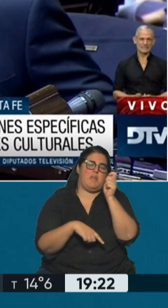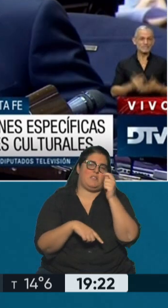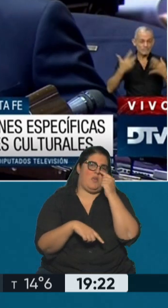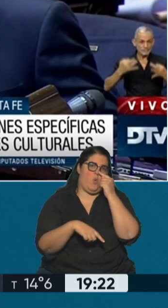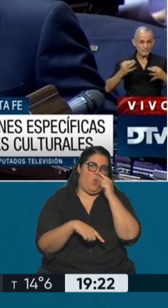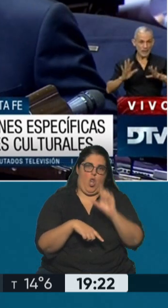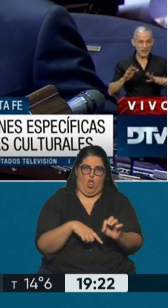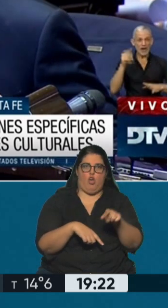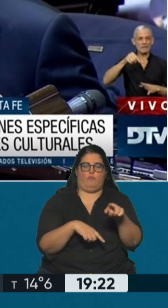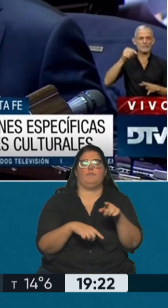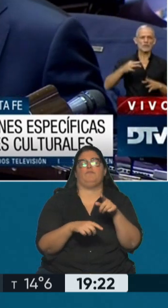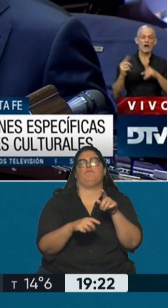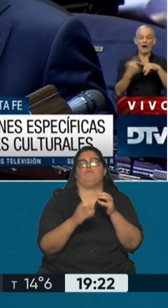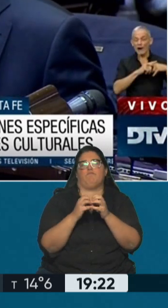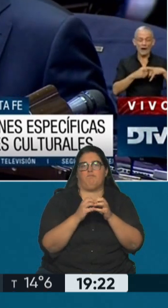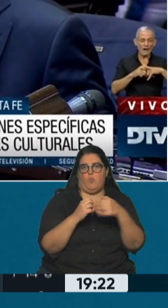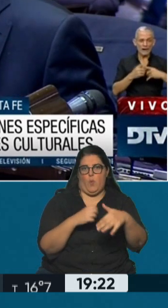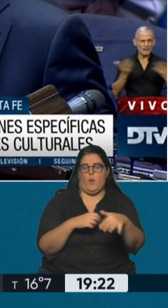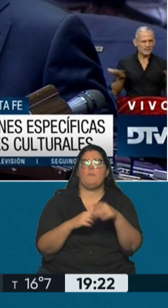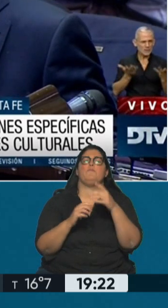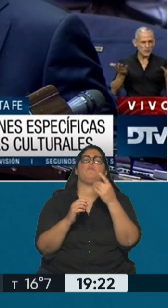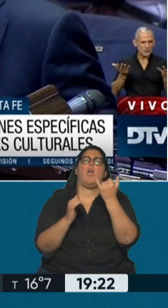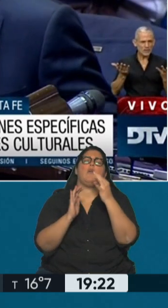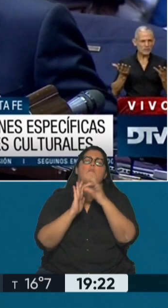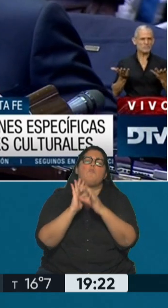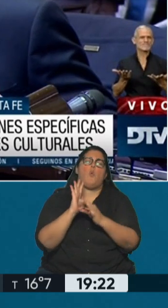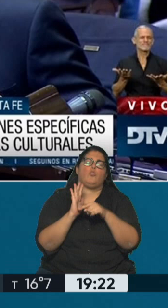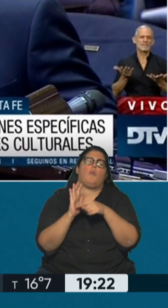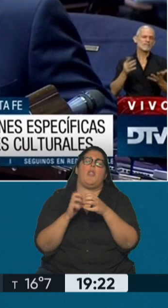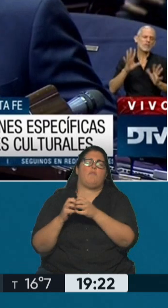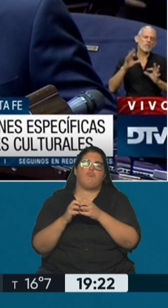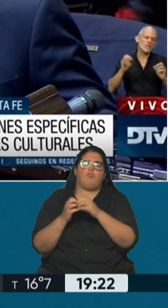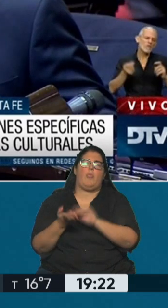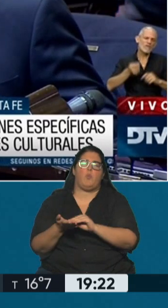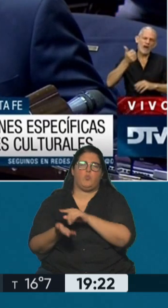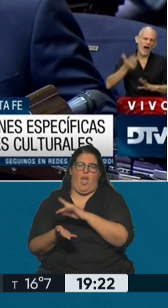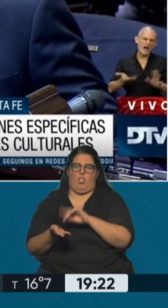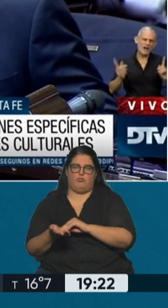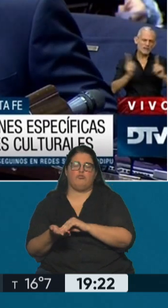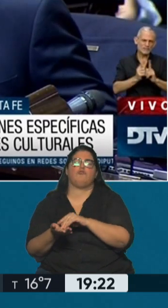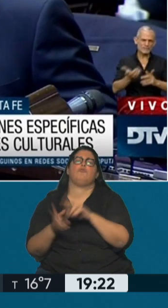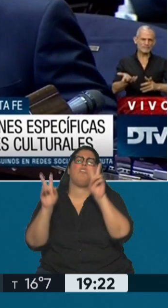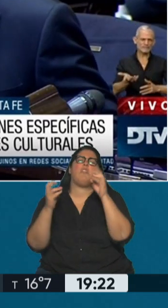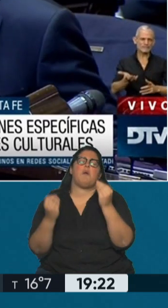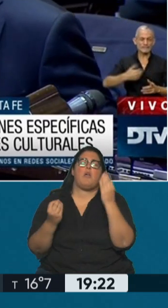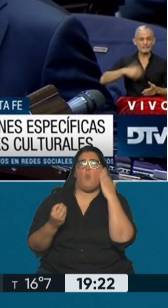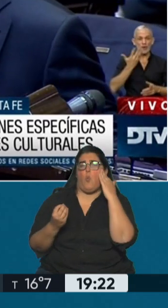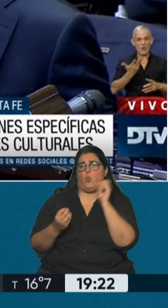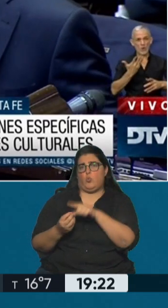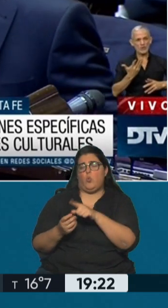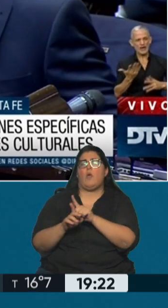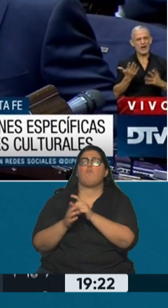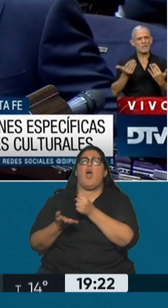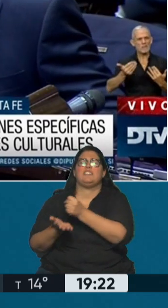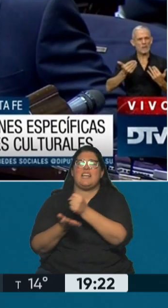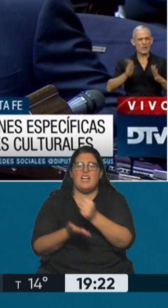julio. Entre otros tantos puntos que se va a debatir hoy en la Cámara Baja, tiene que ver con la cultura de